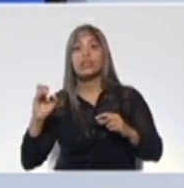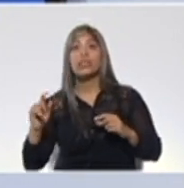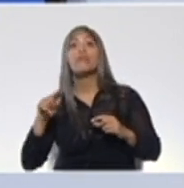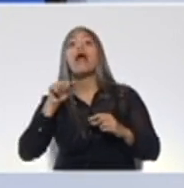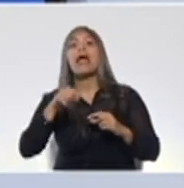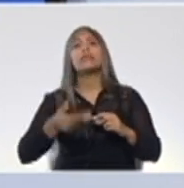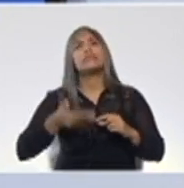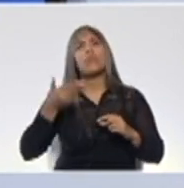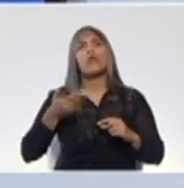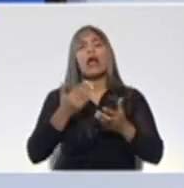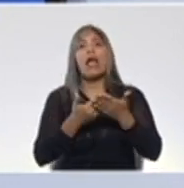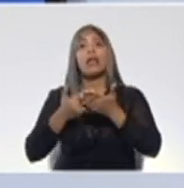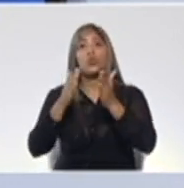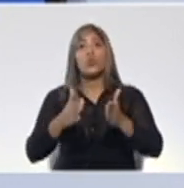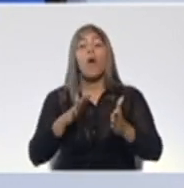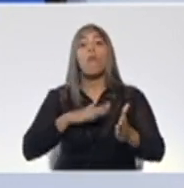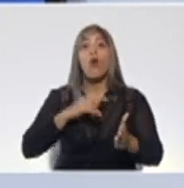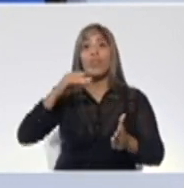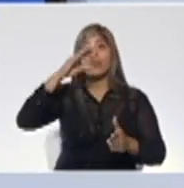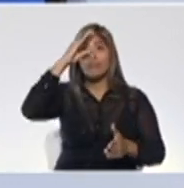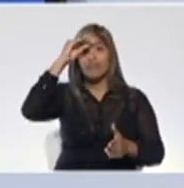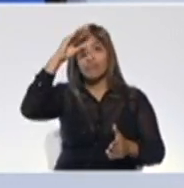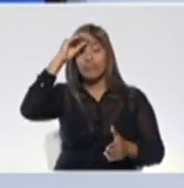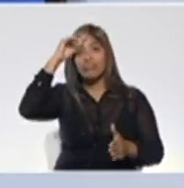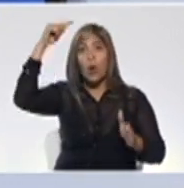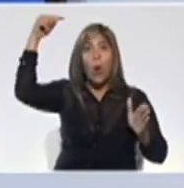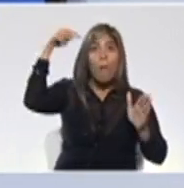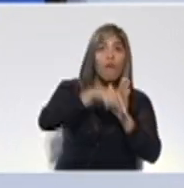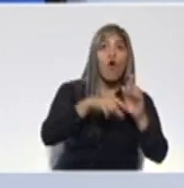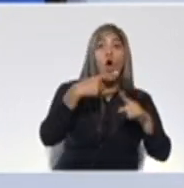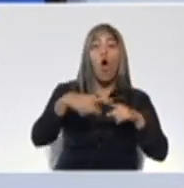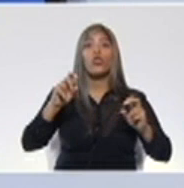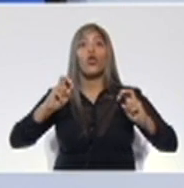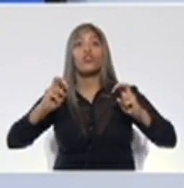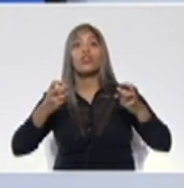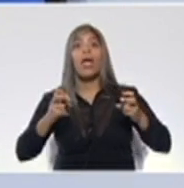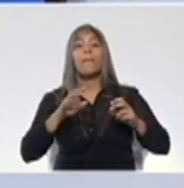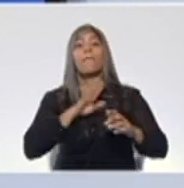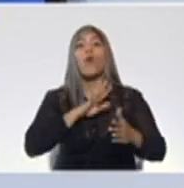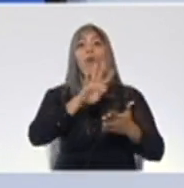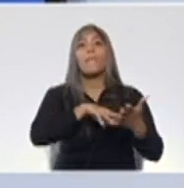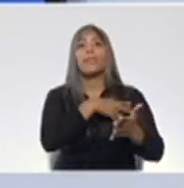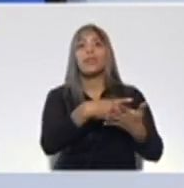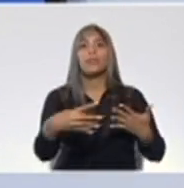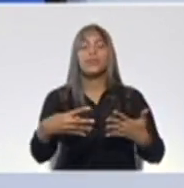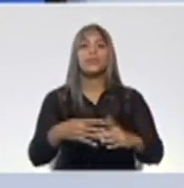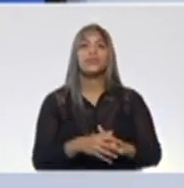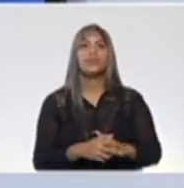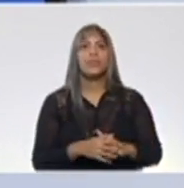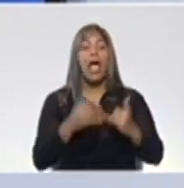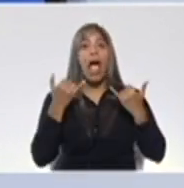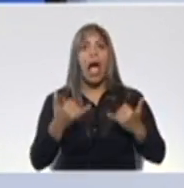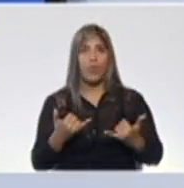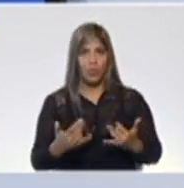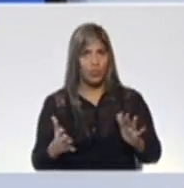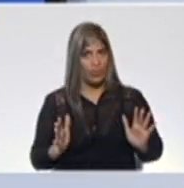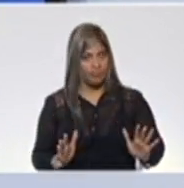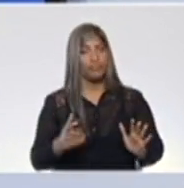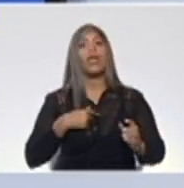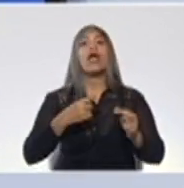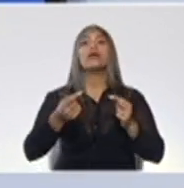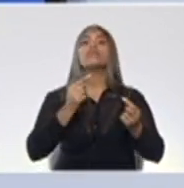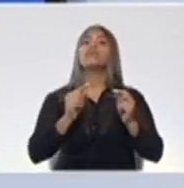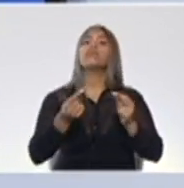que lo van a llevar a profundizar en otros contenidos del área de matemática. Ahora bien, vamos a hablar